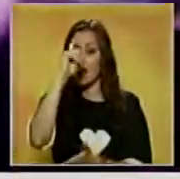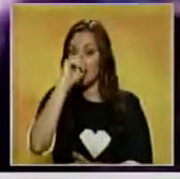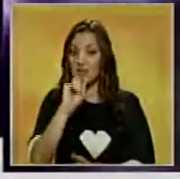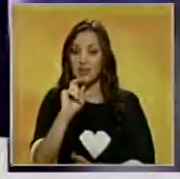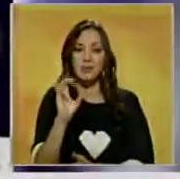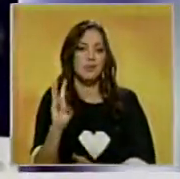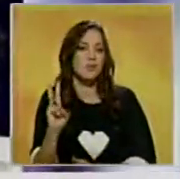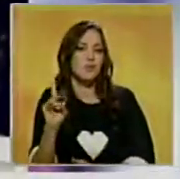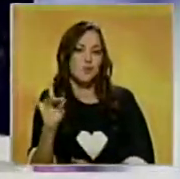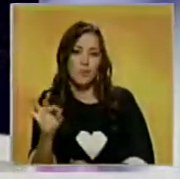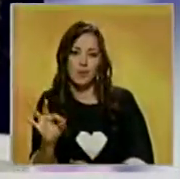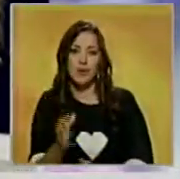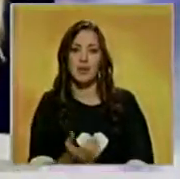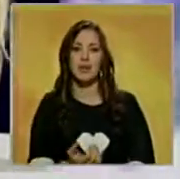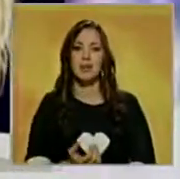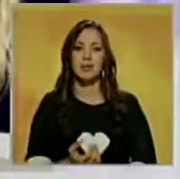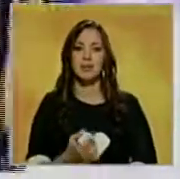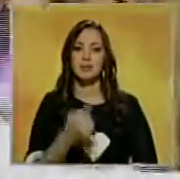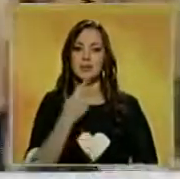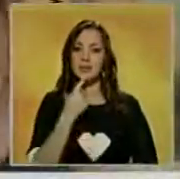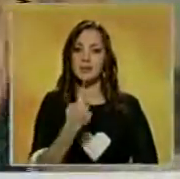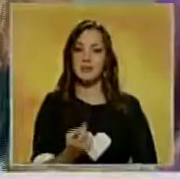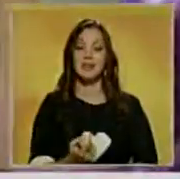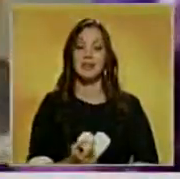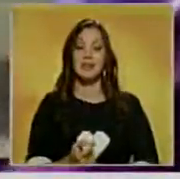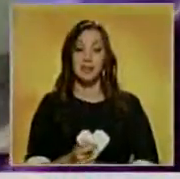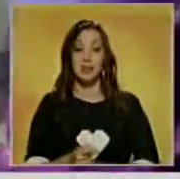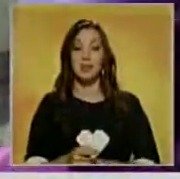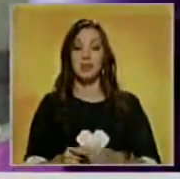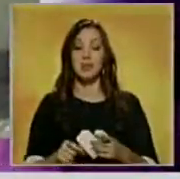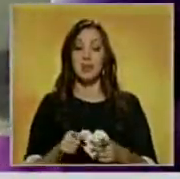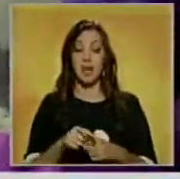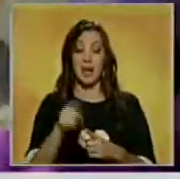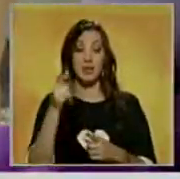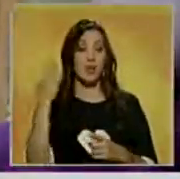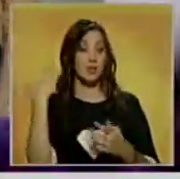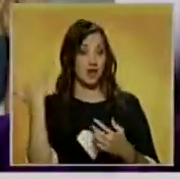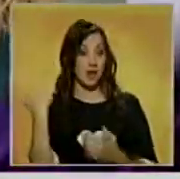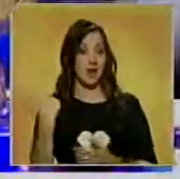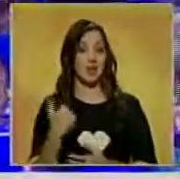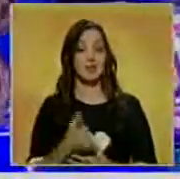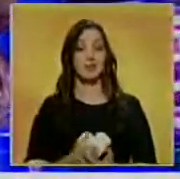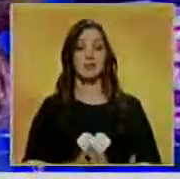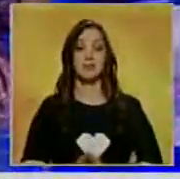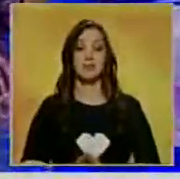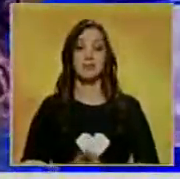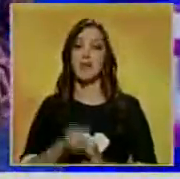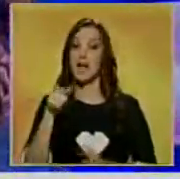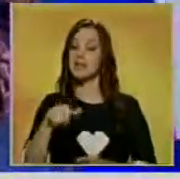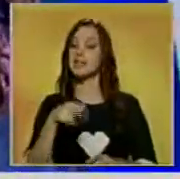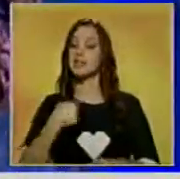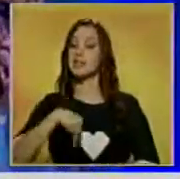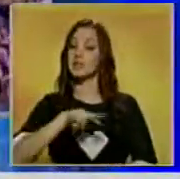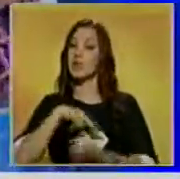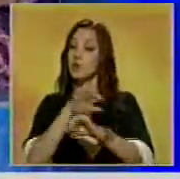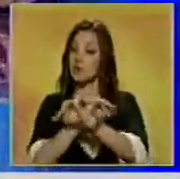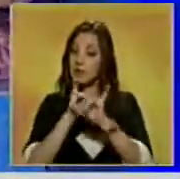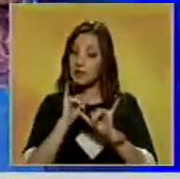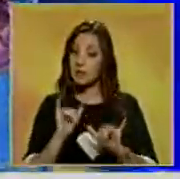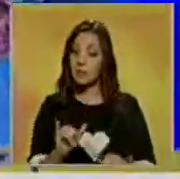un número, y lo revela con este sensual traje de baño negro que usó en la portada. Y así nosotros llegamos una vez más